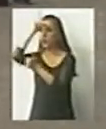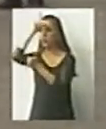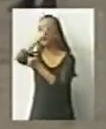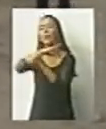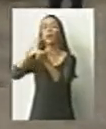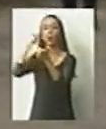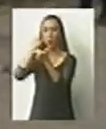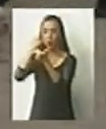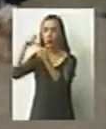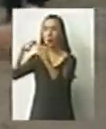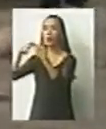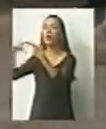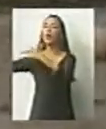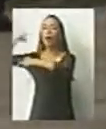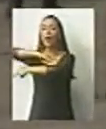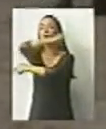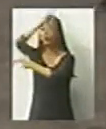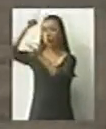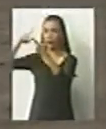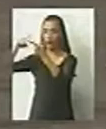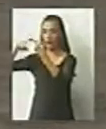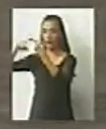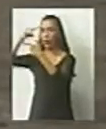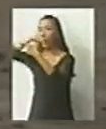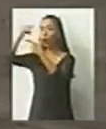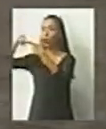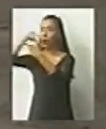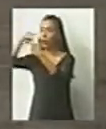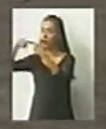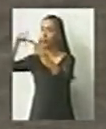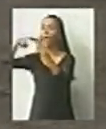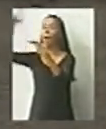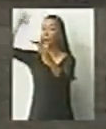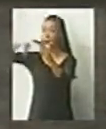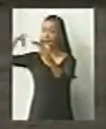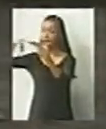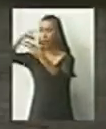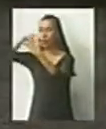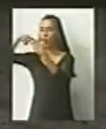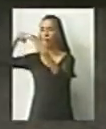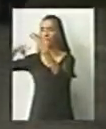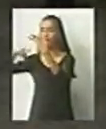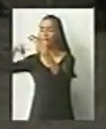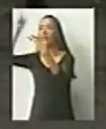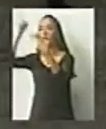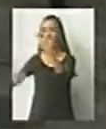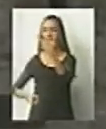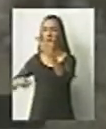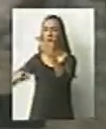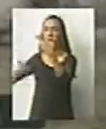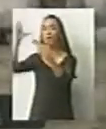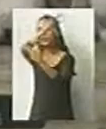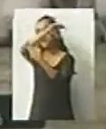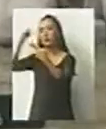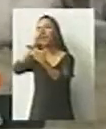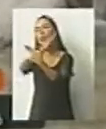Alto Comedero, contando ayer con la presencia de algunas autoridades de la provincia, entre ellos el señor Hugo Macedo,